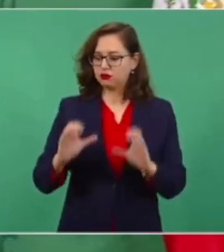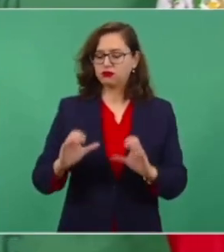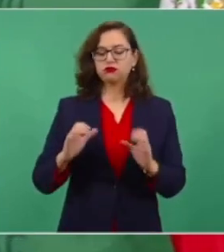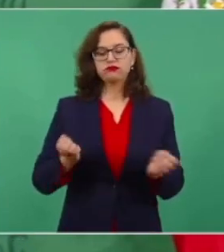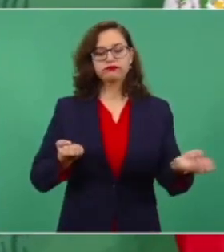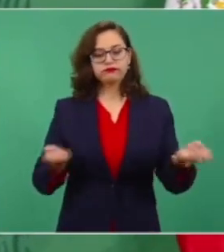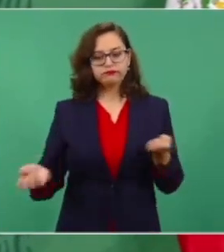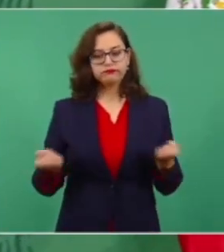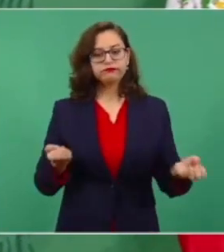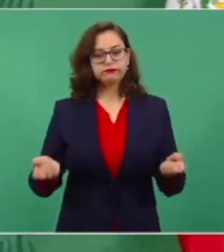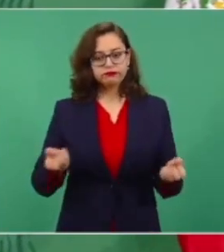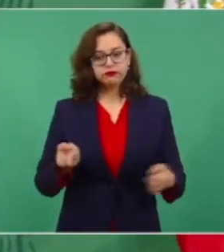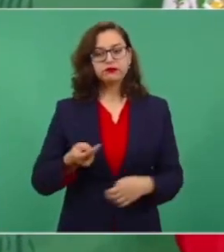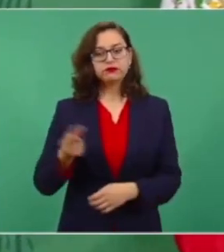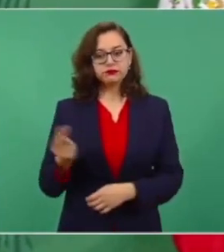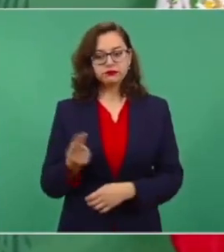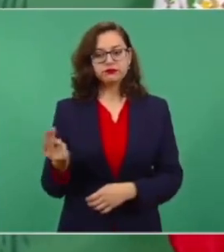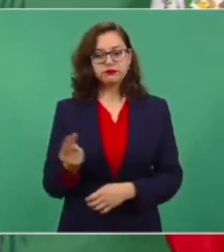ejercitarnos.